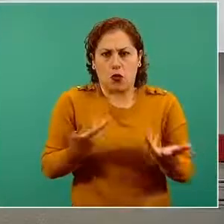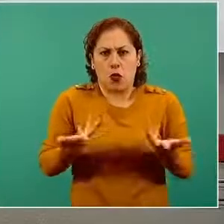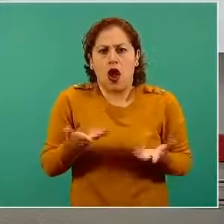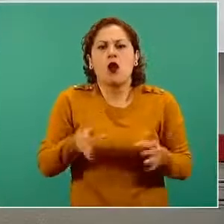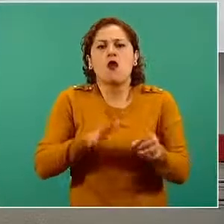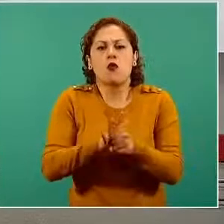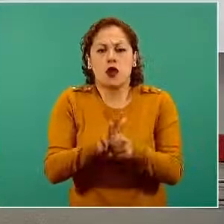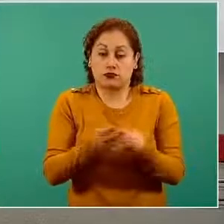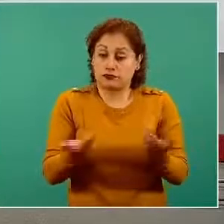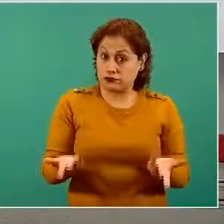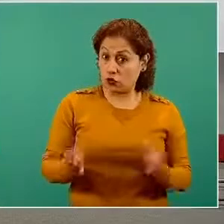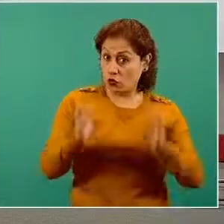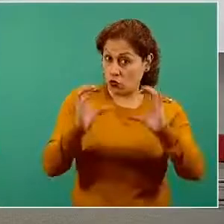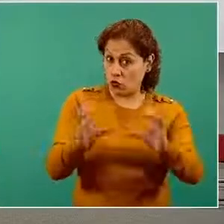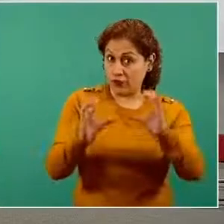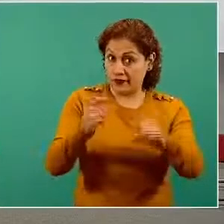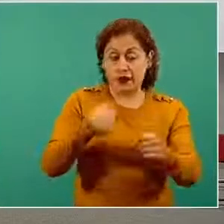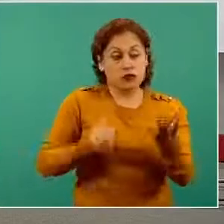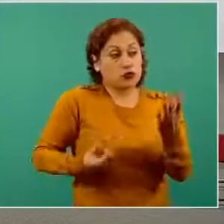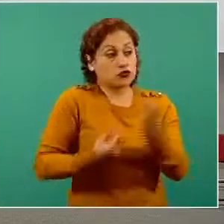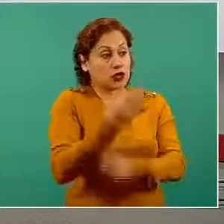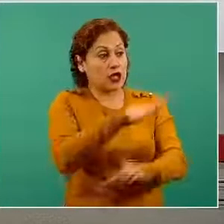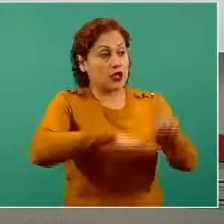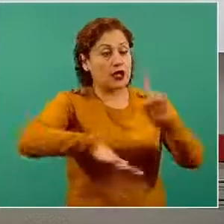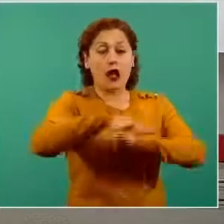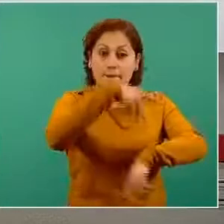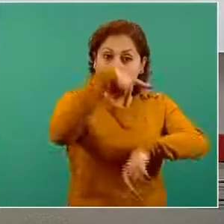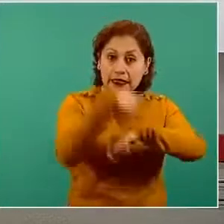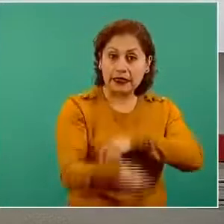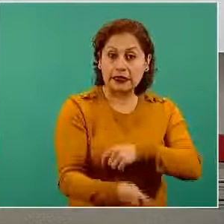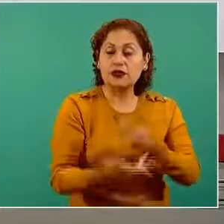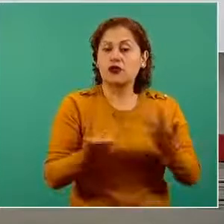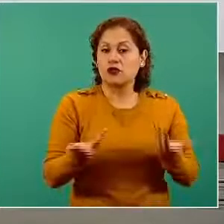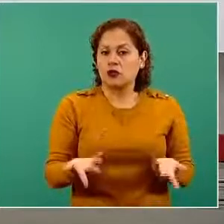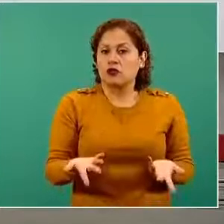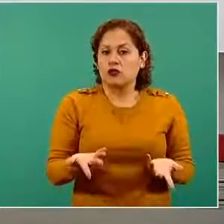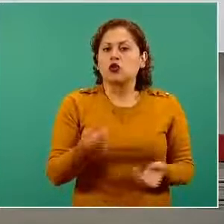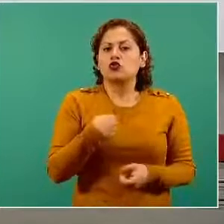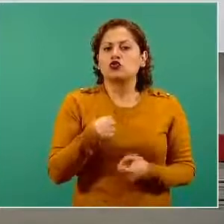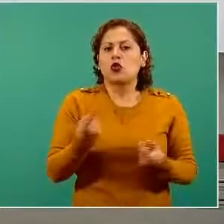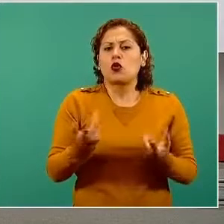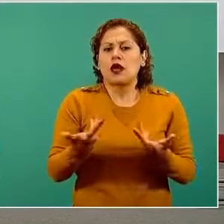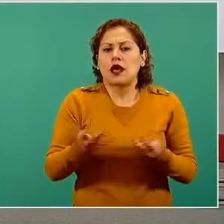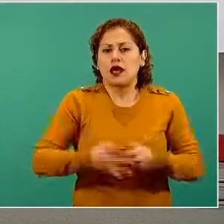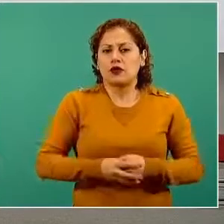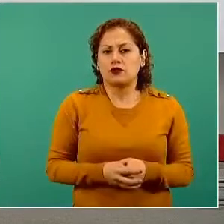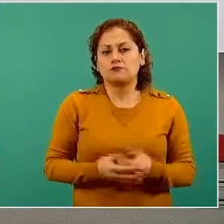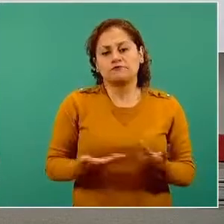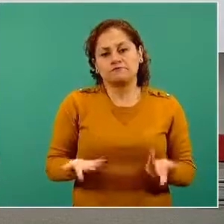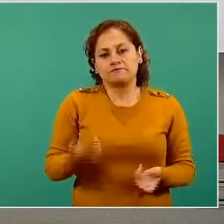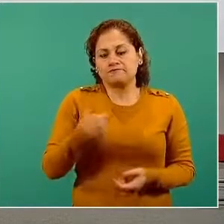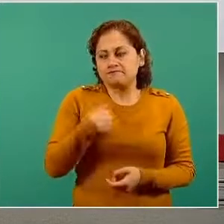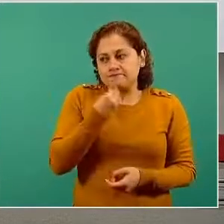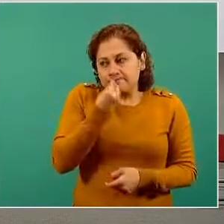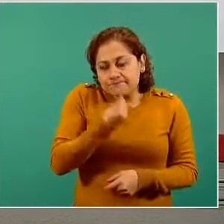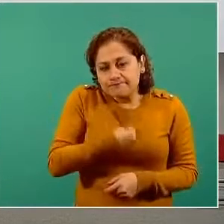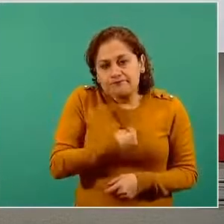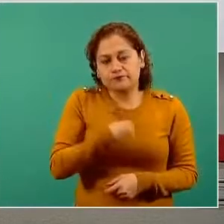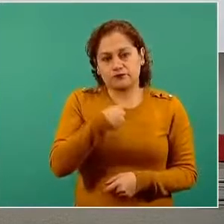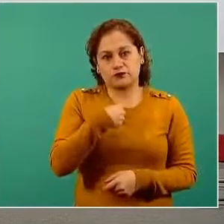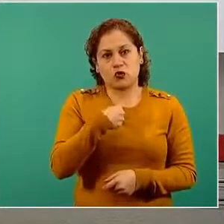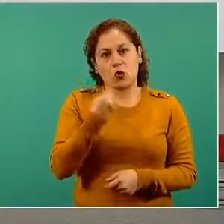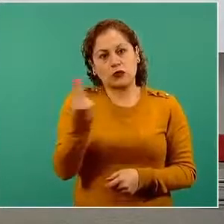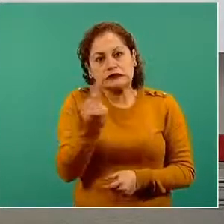riesgo obviamente podría ser sustentado bajo el hecho de que estoy yendo a desarrollar mi actividad